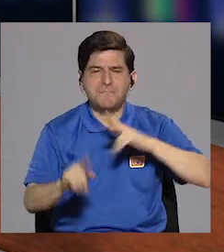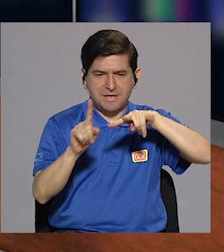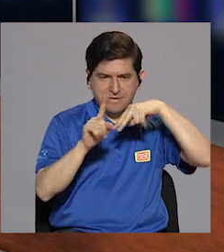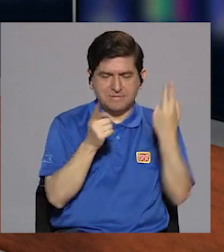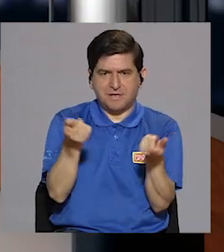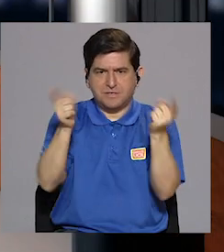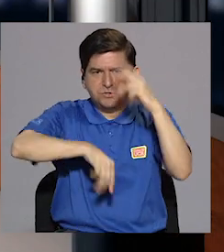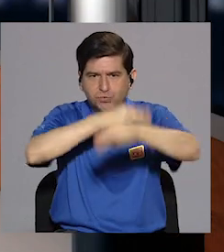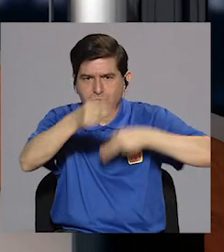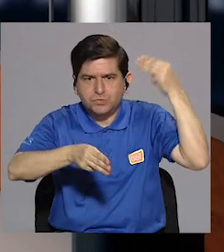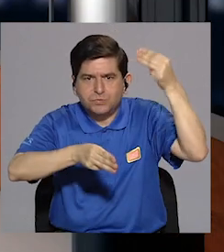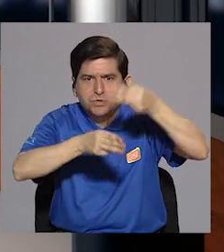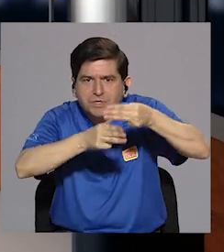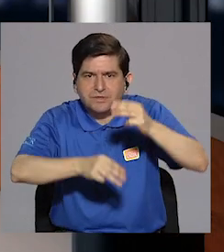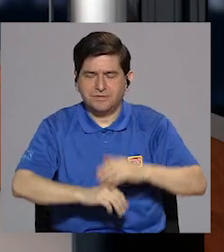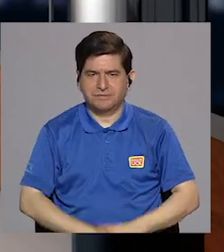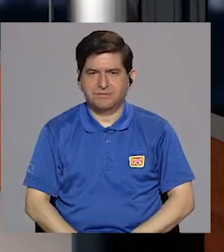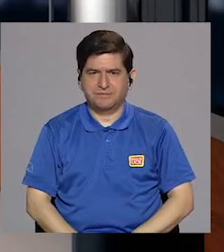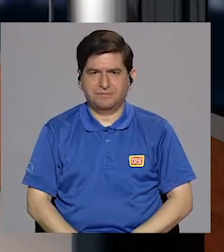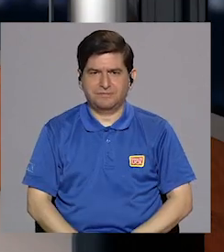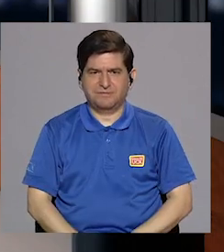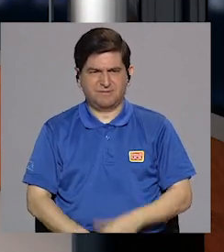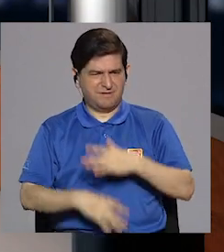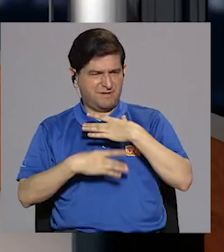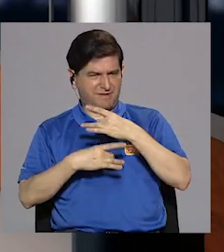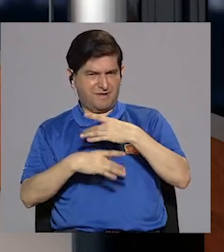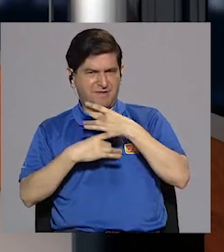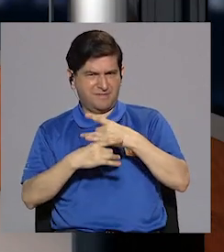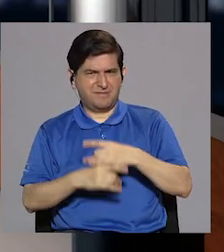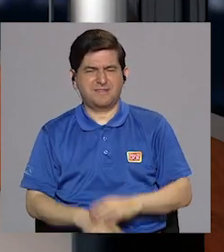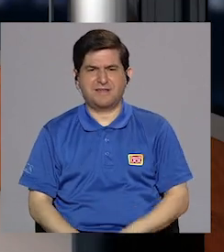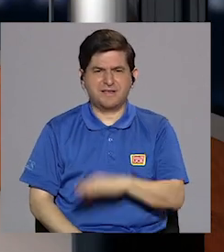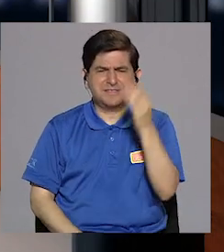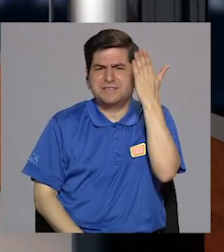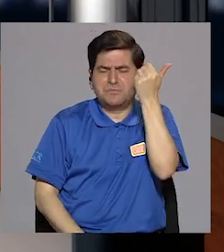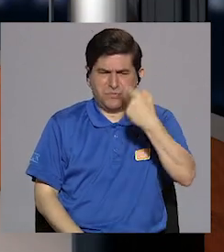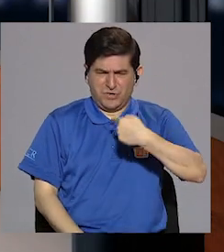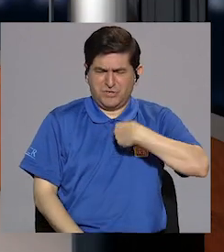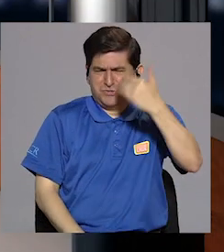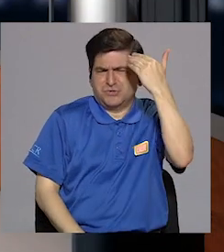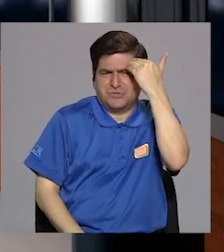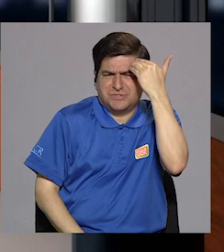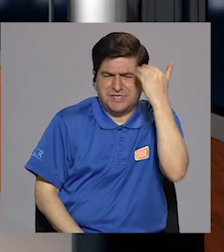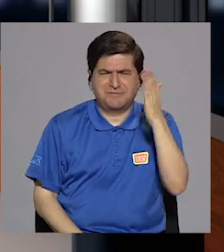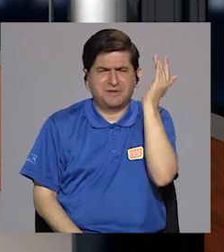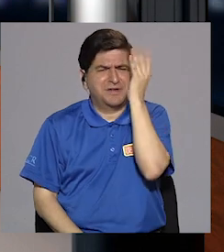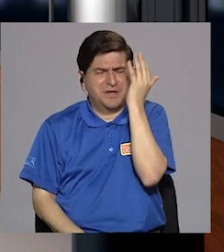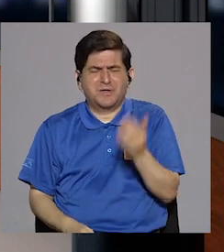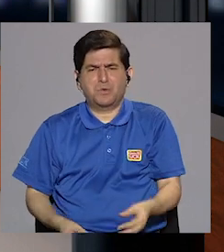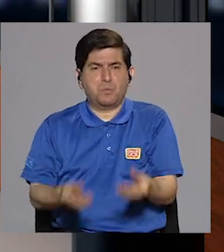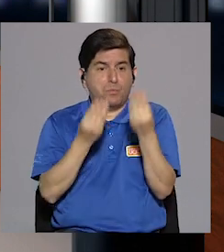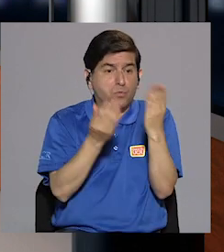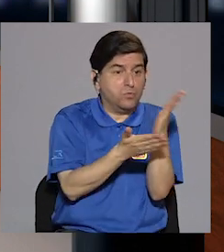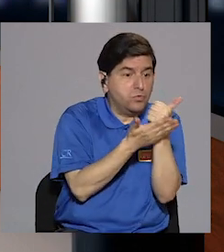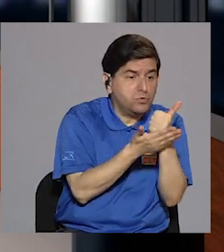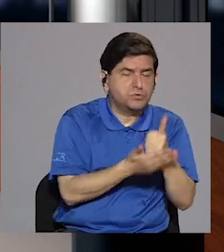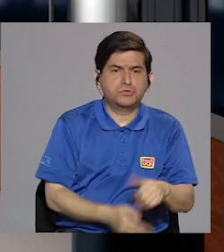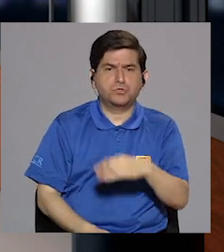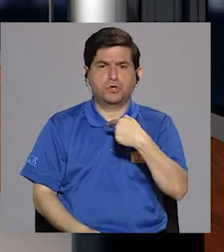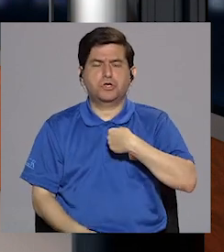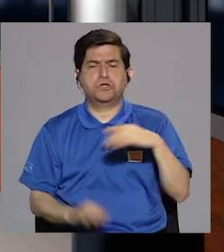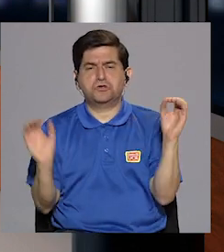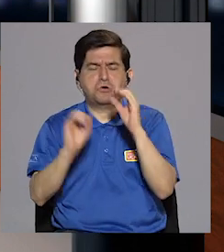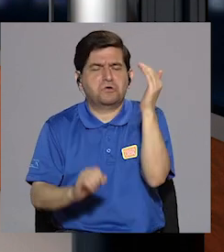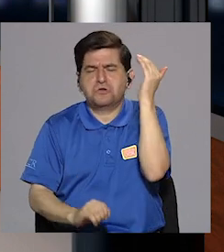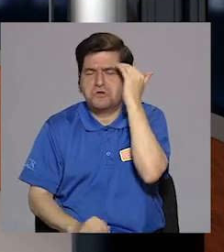en el mundo? ¿A quién le interesa y por qué que yo sepa y me preocupe mucho por algo y permanezca